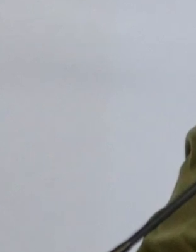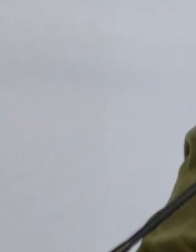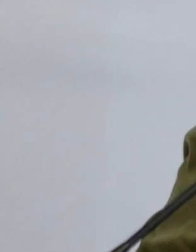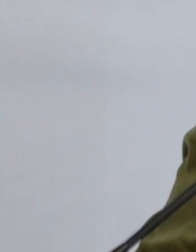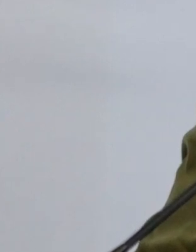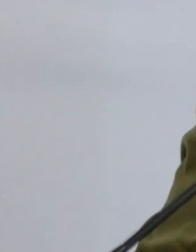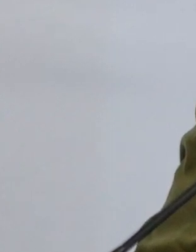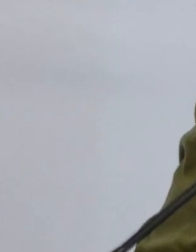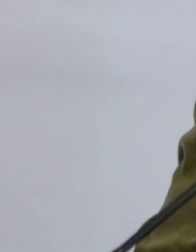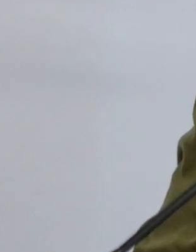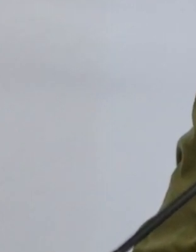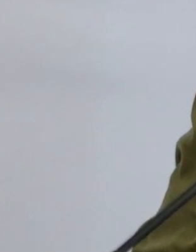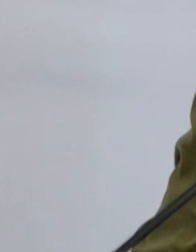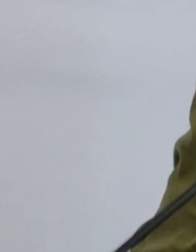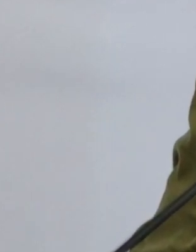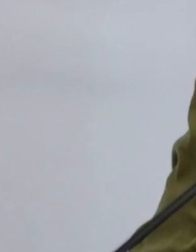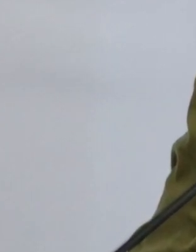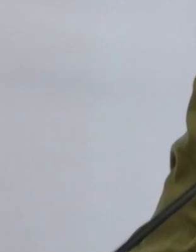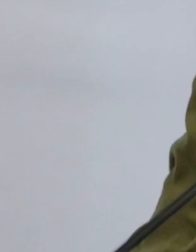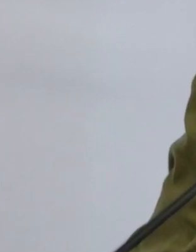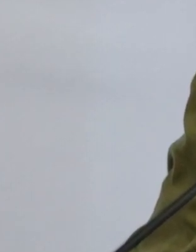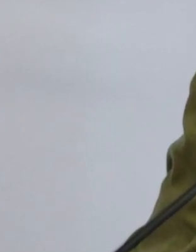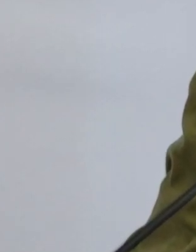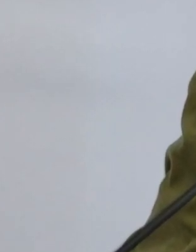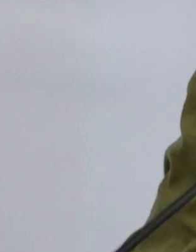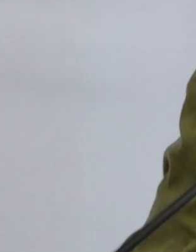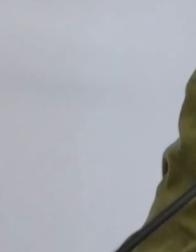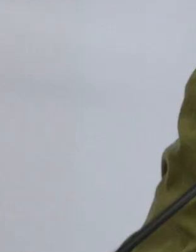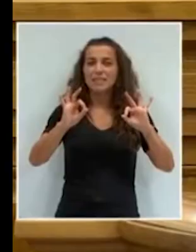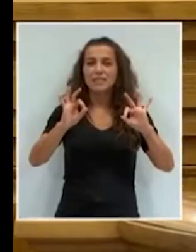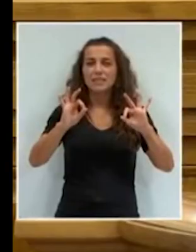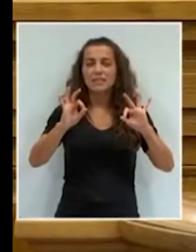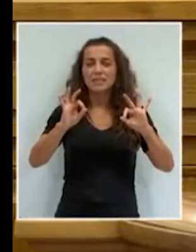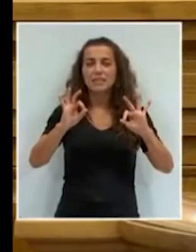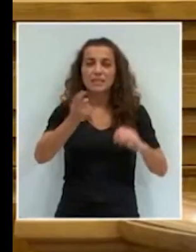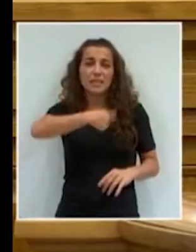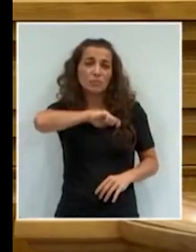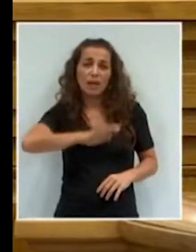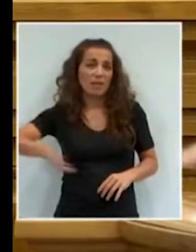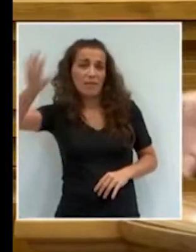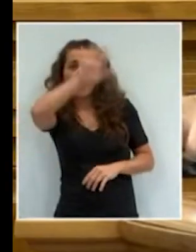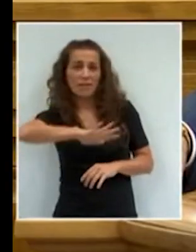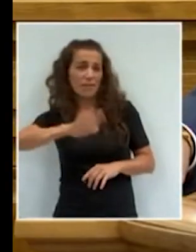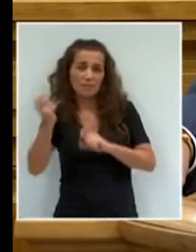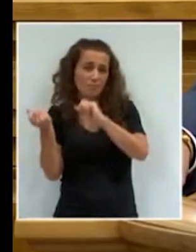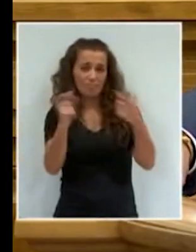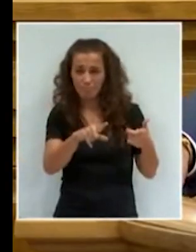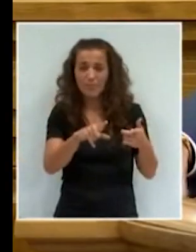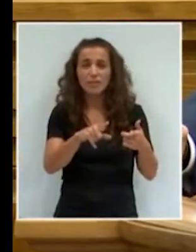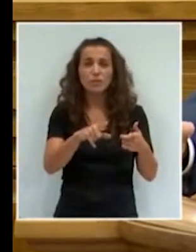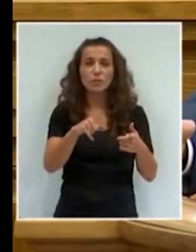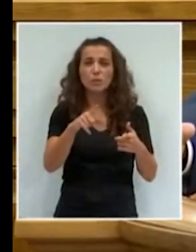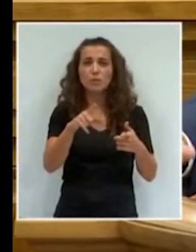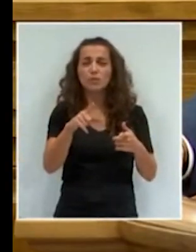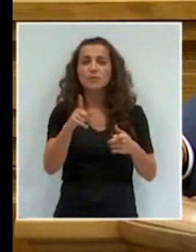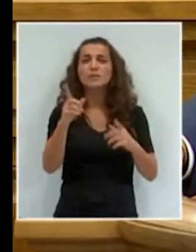testigo a declarar por la presunta corrupción de su propia mujer. Así indica que Sánchez ahora tendrá que declarar como testigo en el